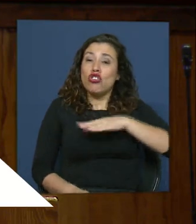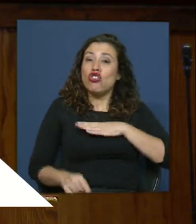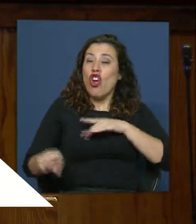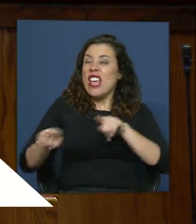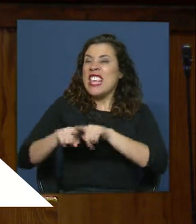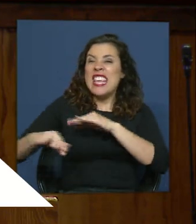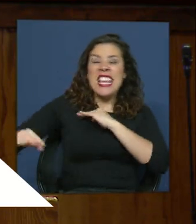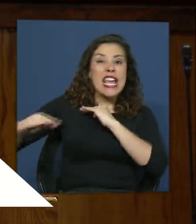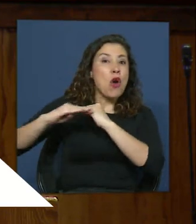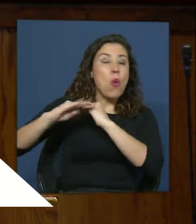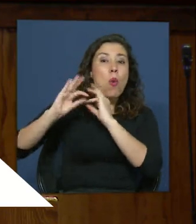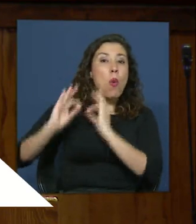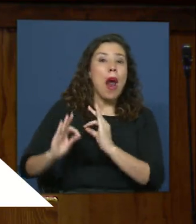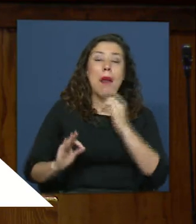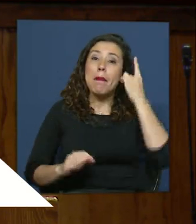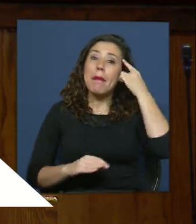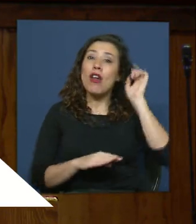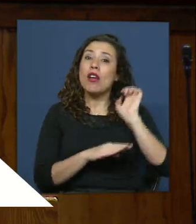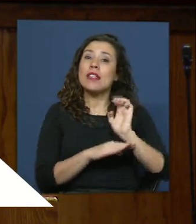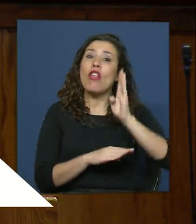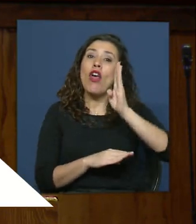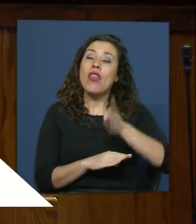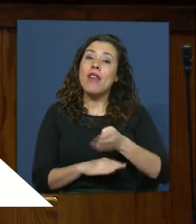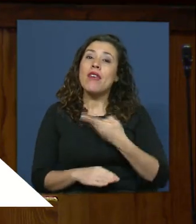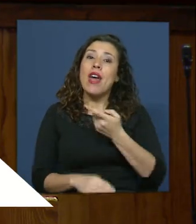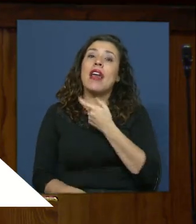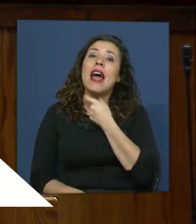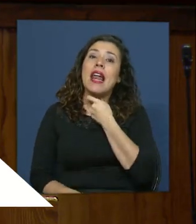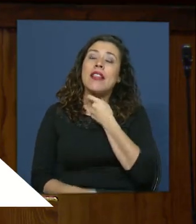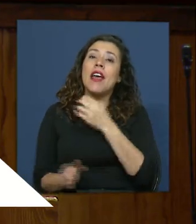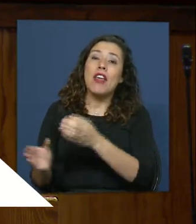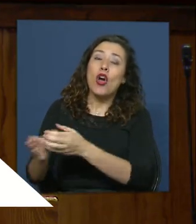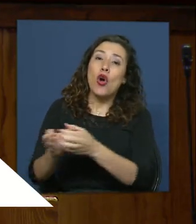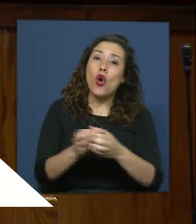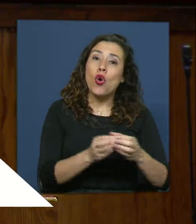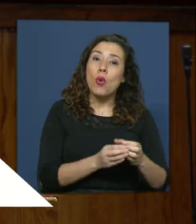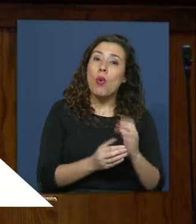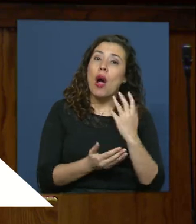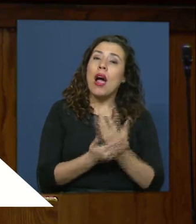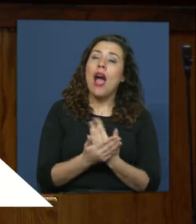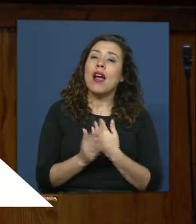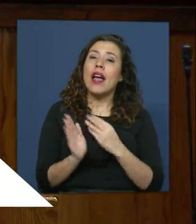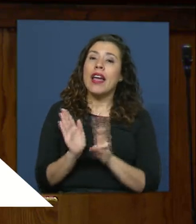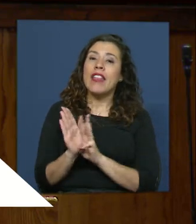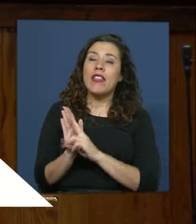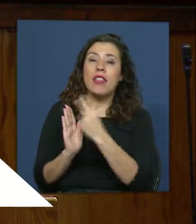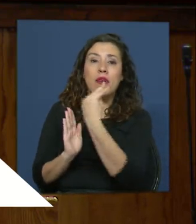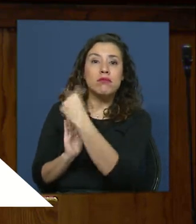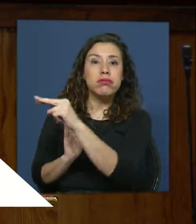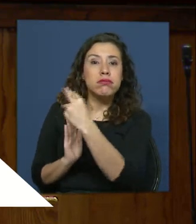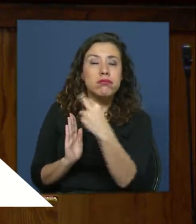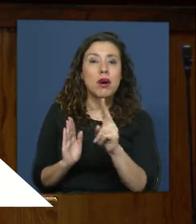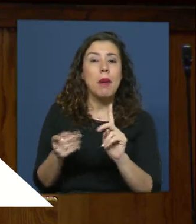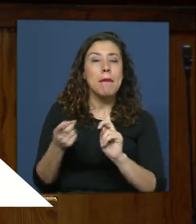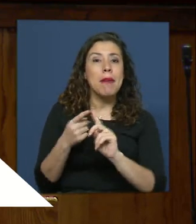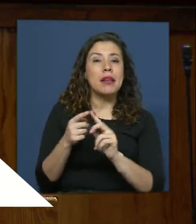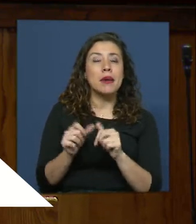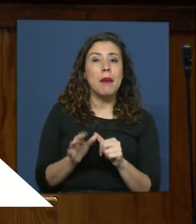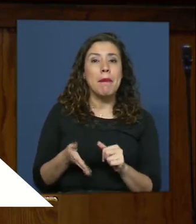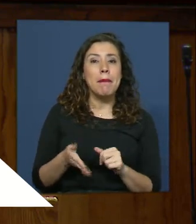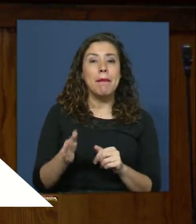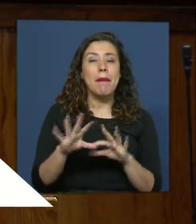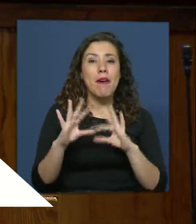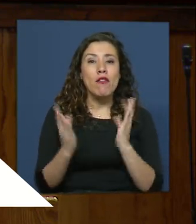por esencia, pero el Estado debe ser garante de aquellos grupos que tienen identidad propia y participan activamente